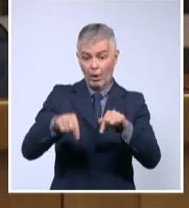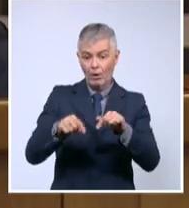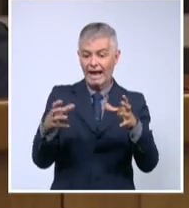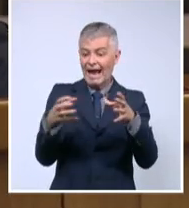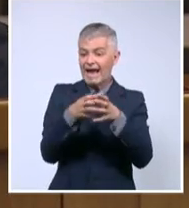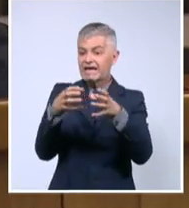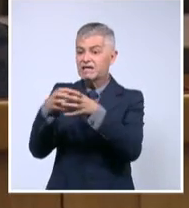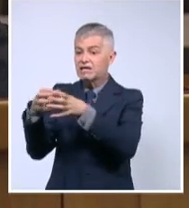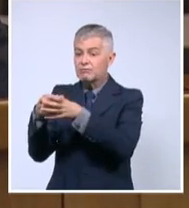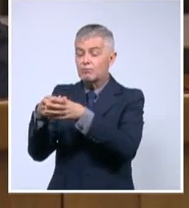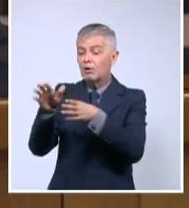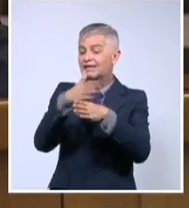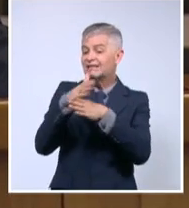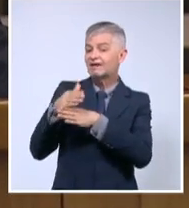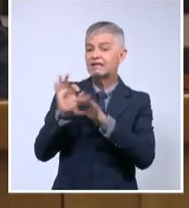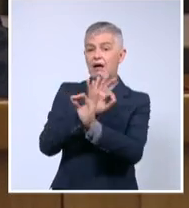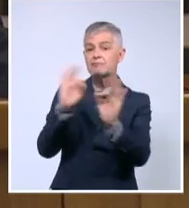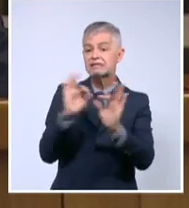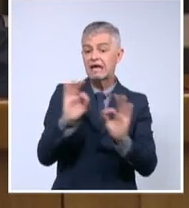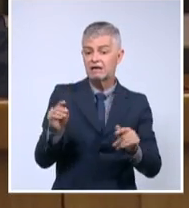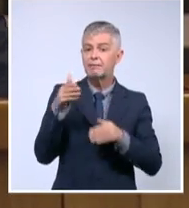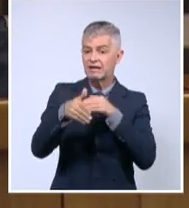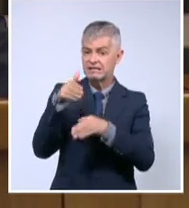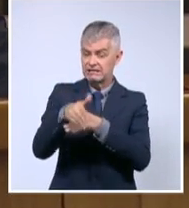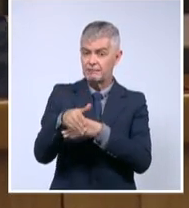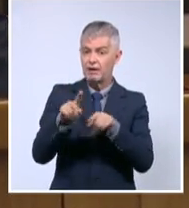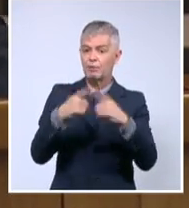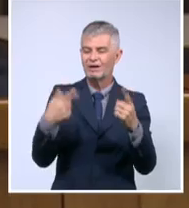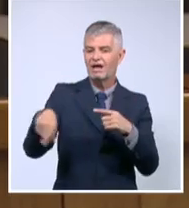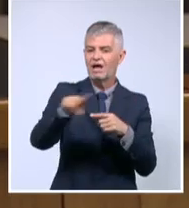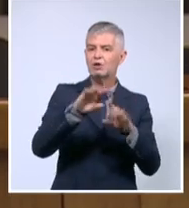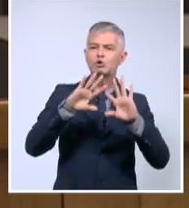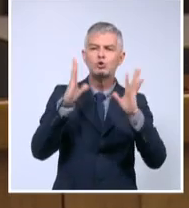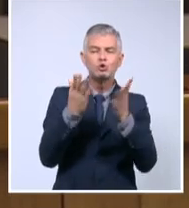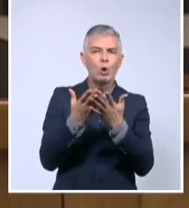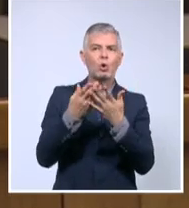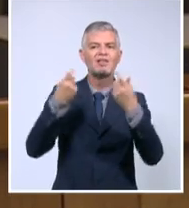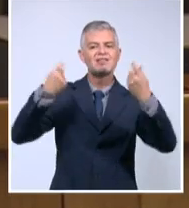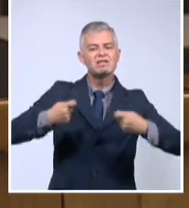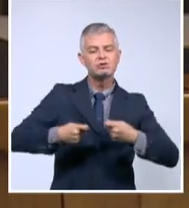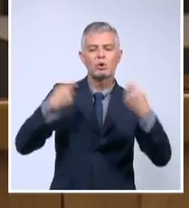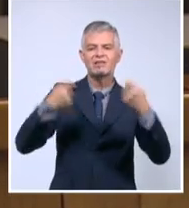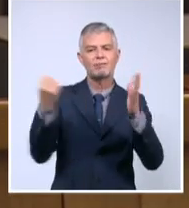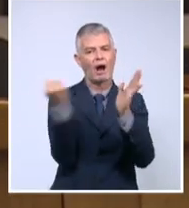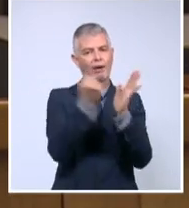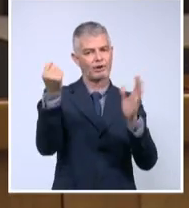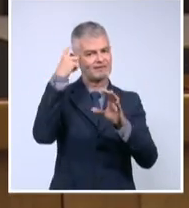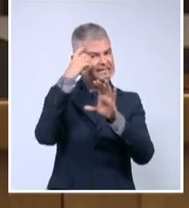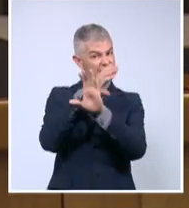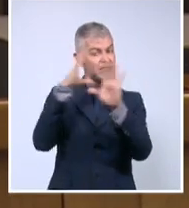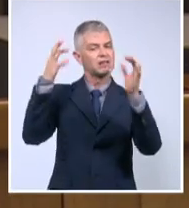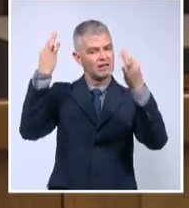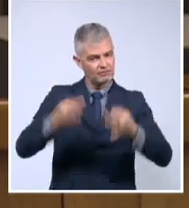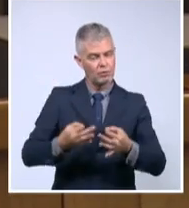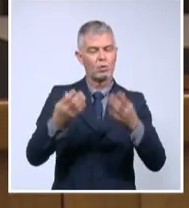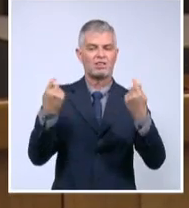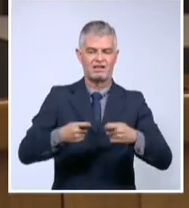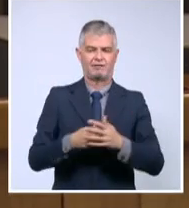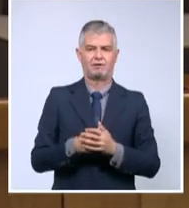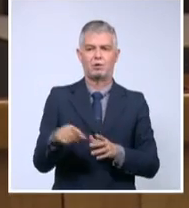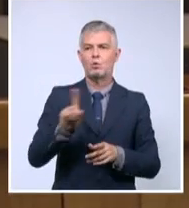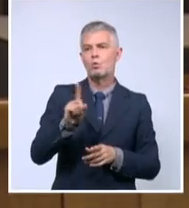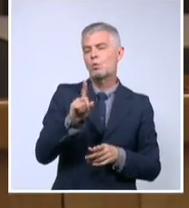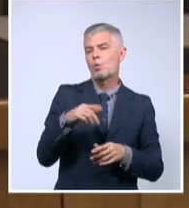multidisciplinarios para que cada acción esté avalada por criterios científicos de dirección y sucedan con la menor cuota de trauma